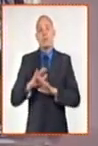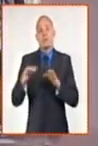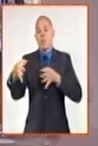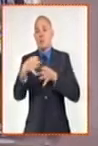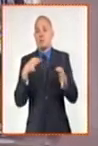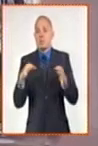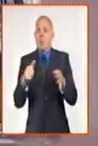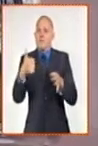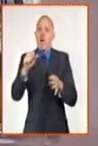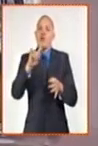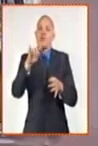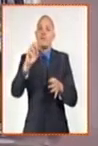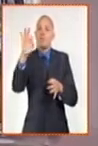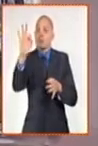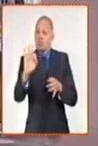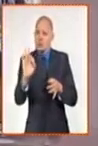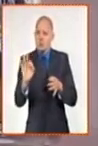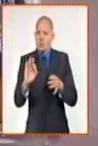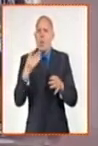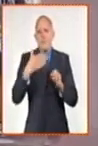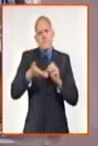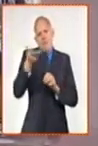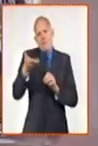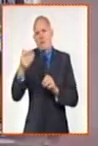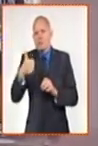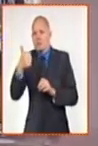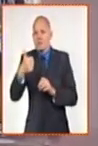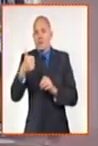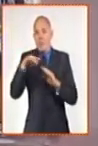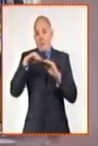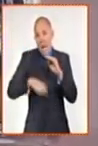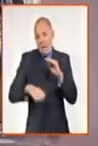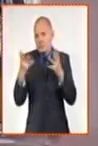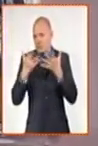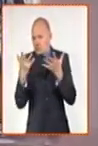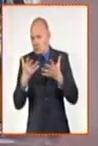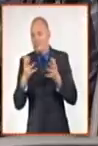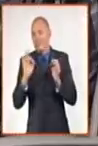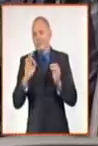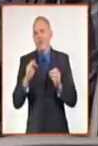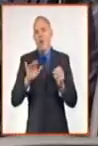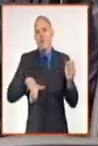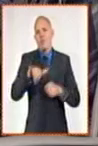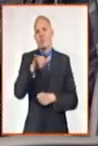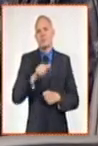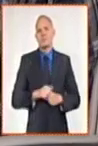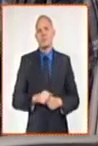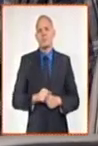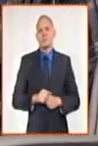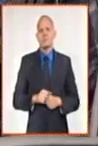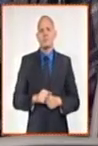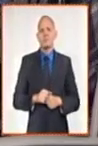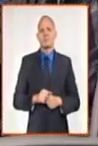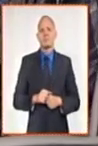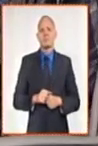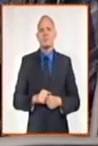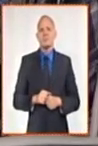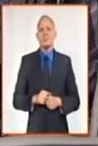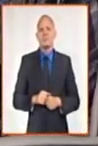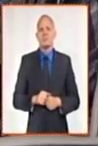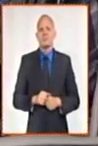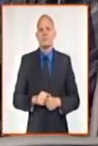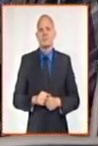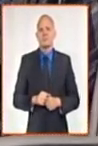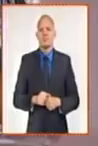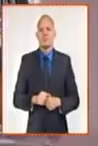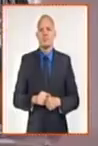debajo del 90%. El resto de los municipios están entre el 98% y el 99%, quiere decir que ya tienen una cobertura